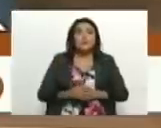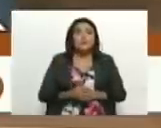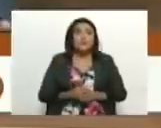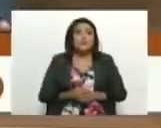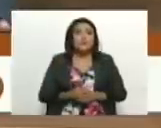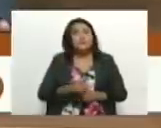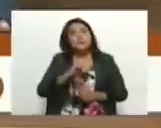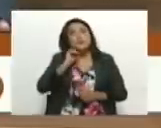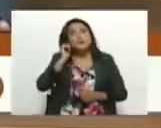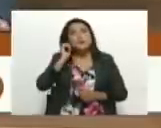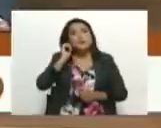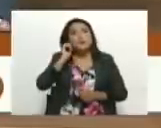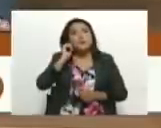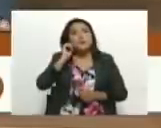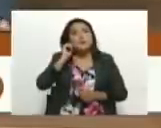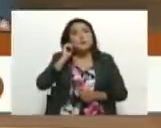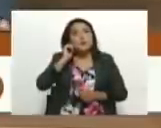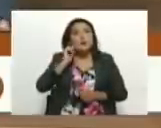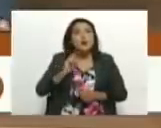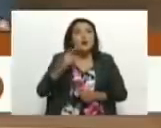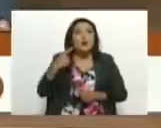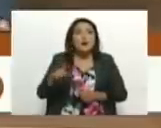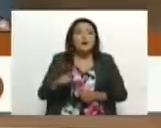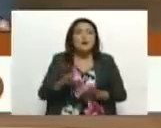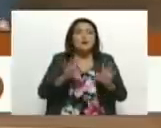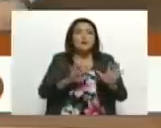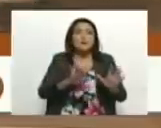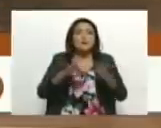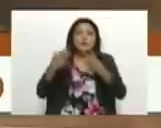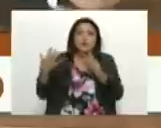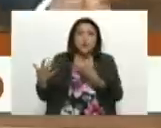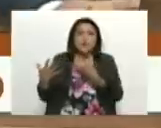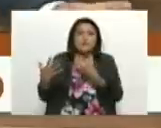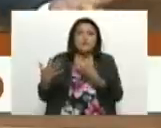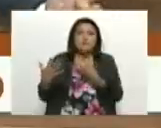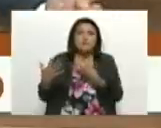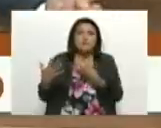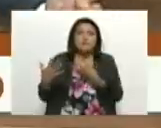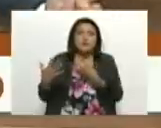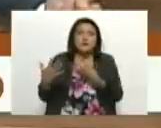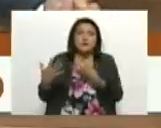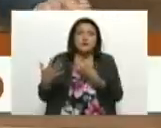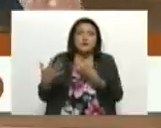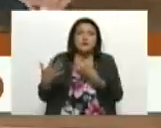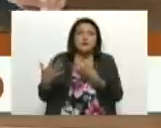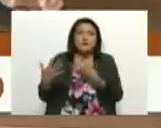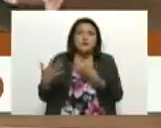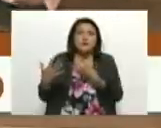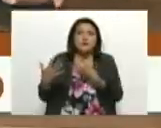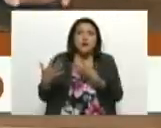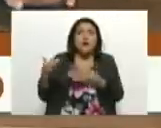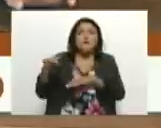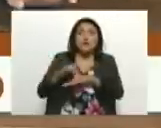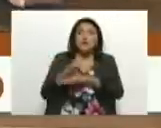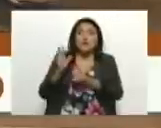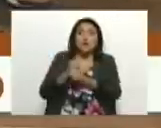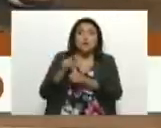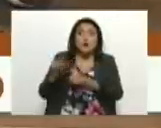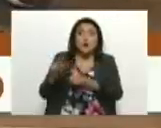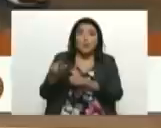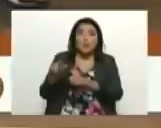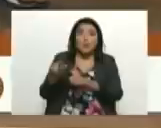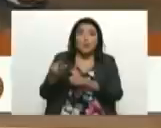así, que se han incautado hasta ahora. Hay que darle uso ya. Mientras tanto, pudiera haber